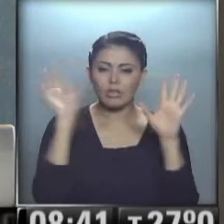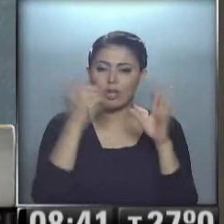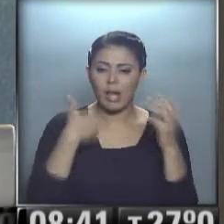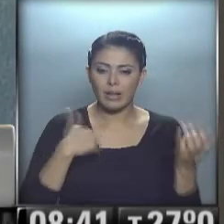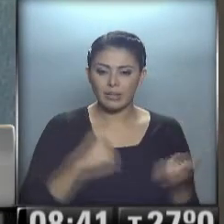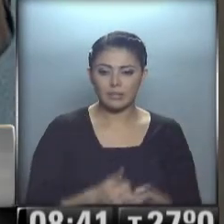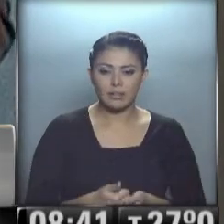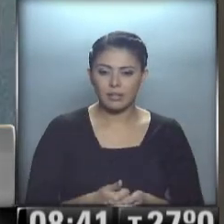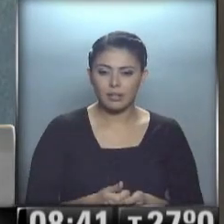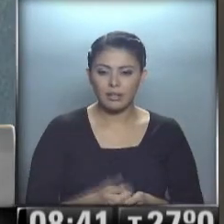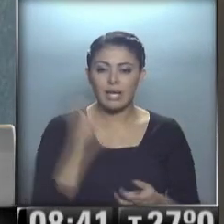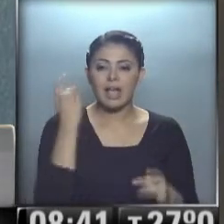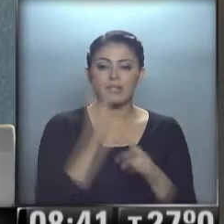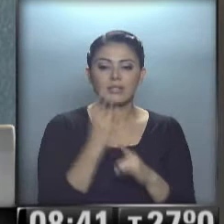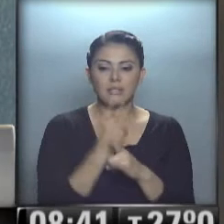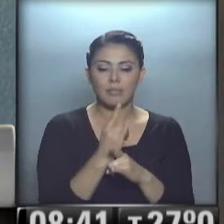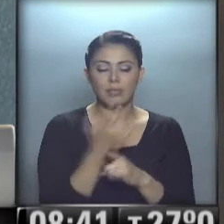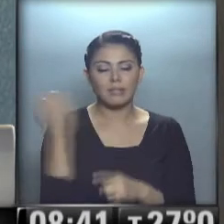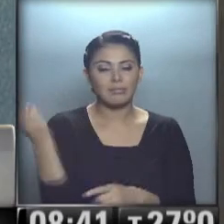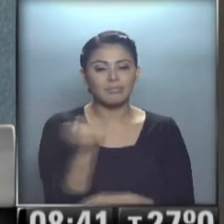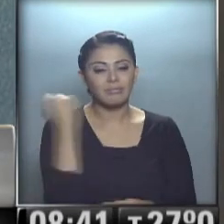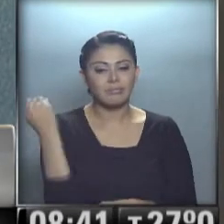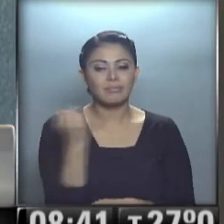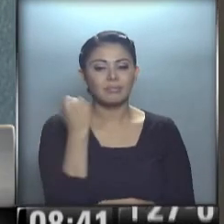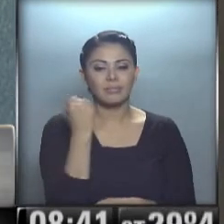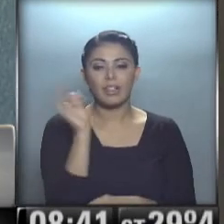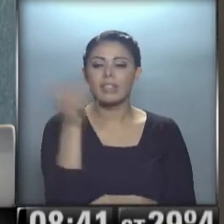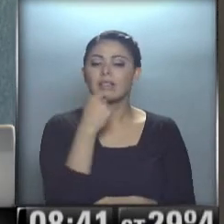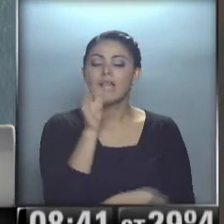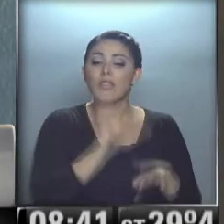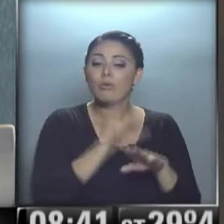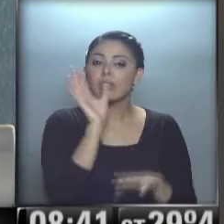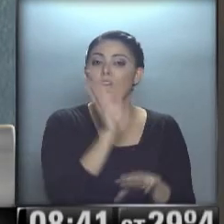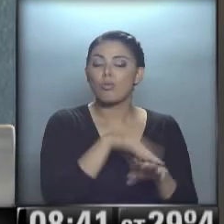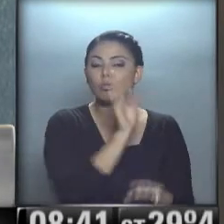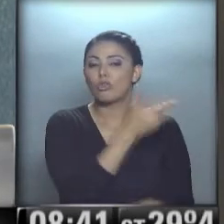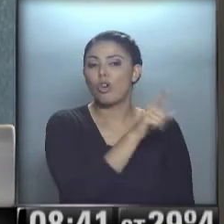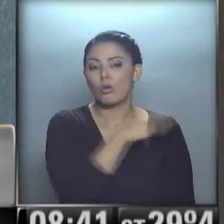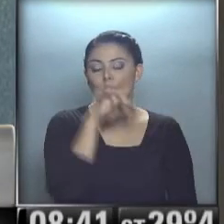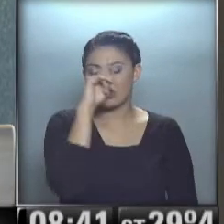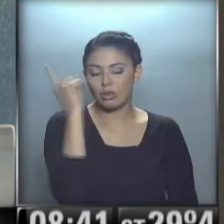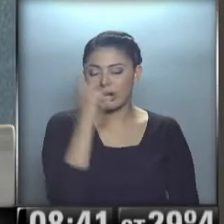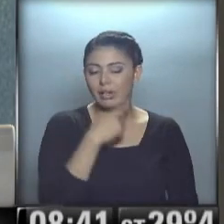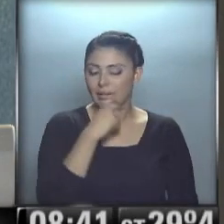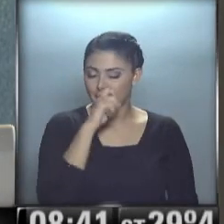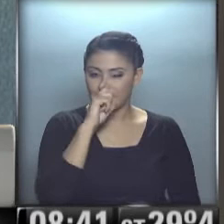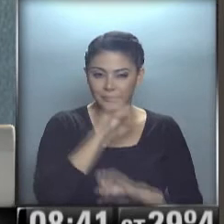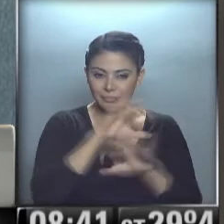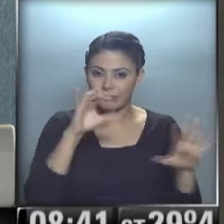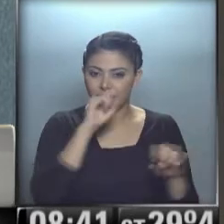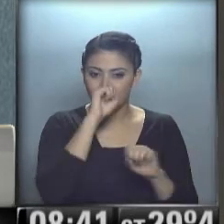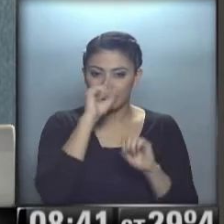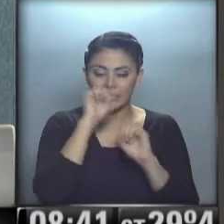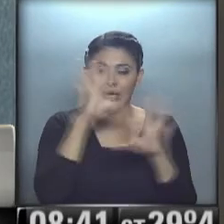Argentina, porque siempre se pretende asignar las responsabilidades al gobierno nacional, pero quiero transmitir claramente